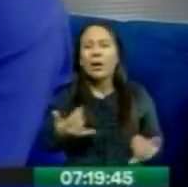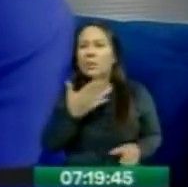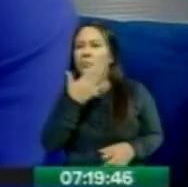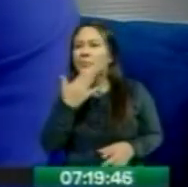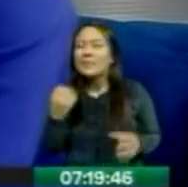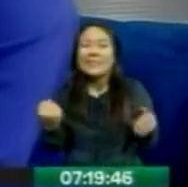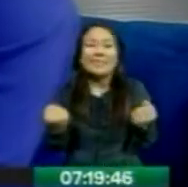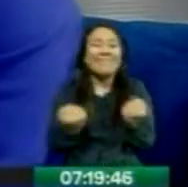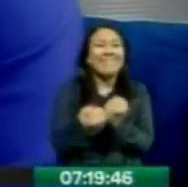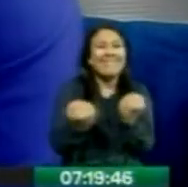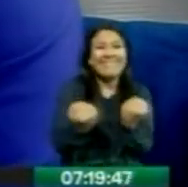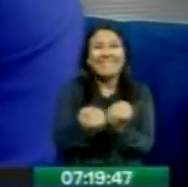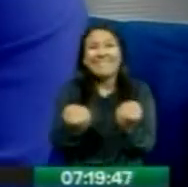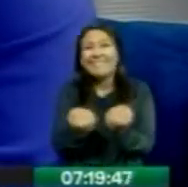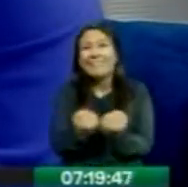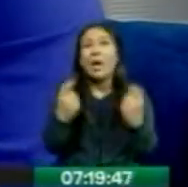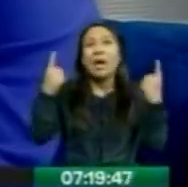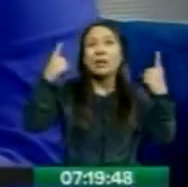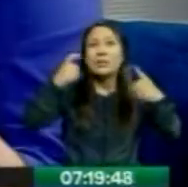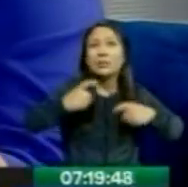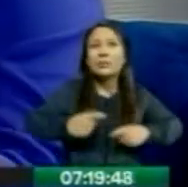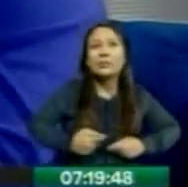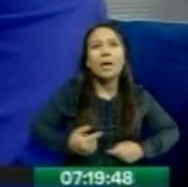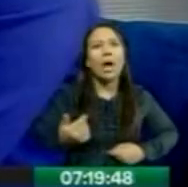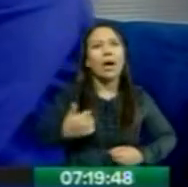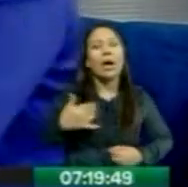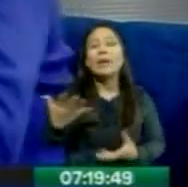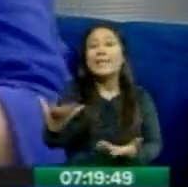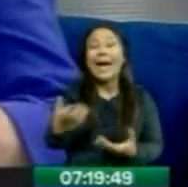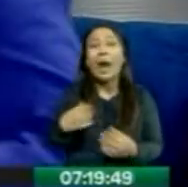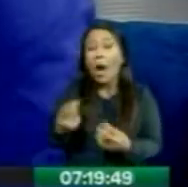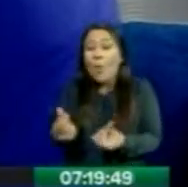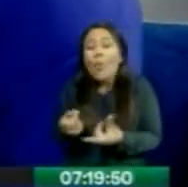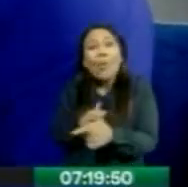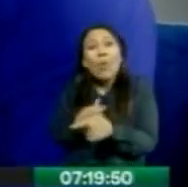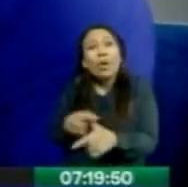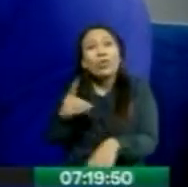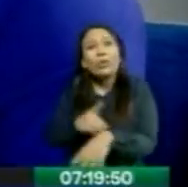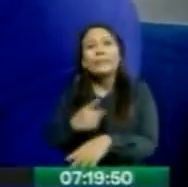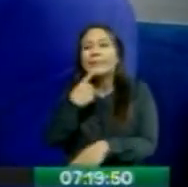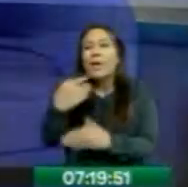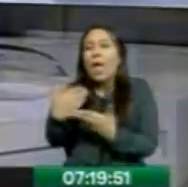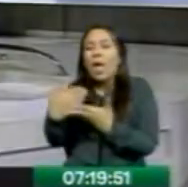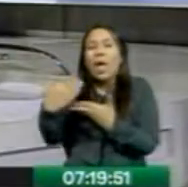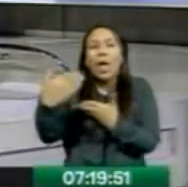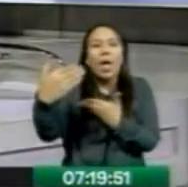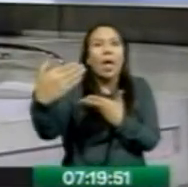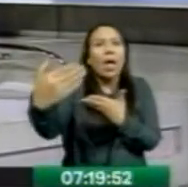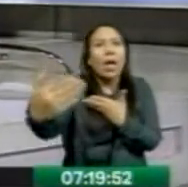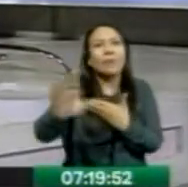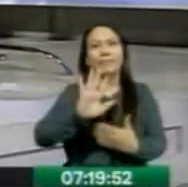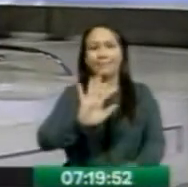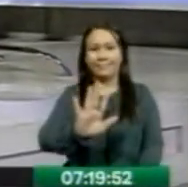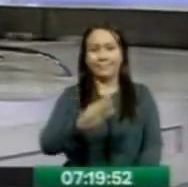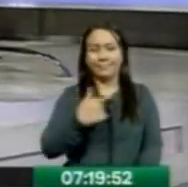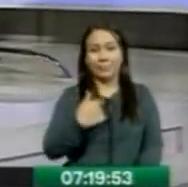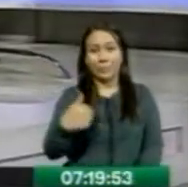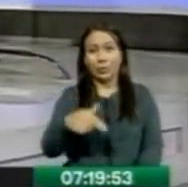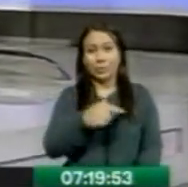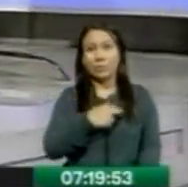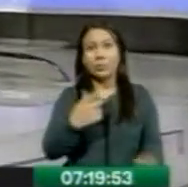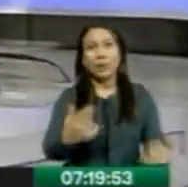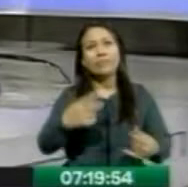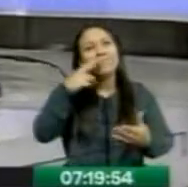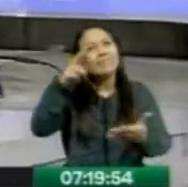cuello de botella que en ocasiones dista mucho de una cita y otra? Bueno, para este tema nosotros estamos revisando